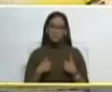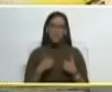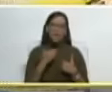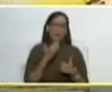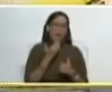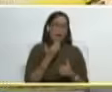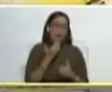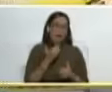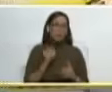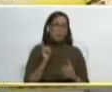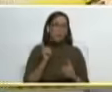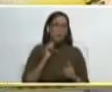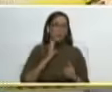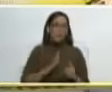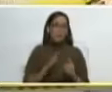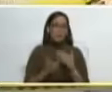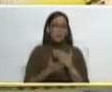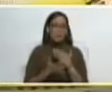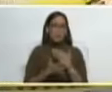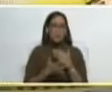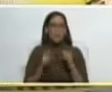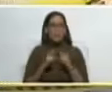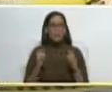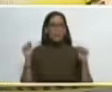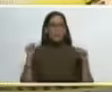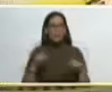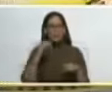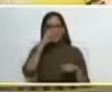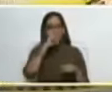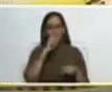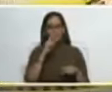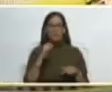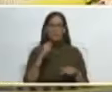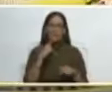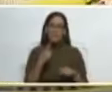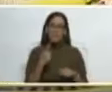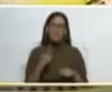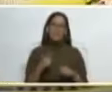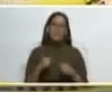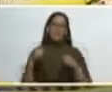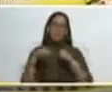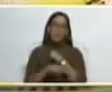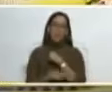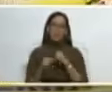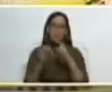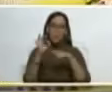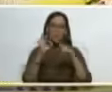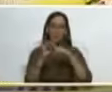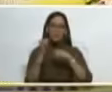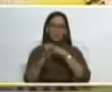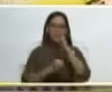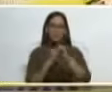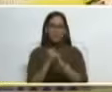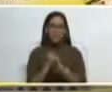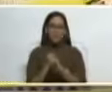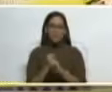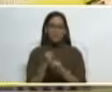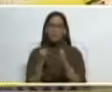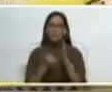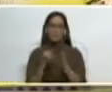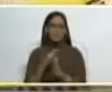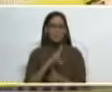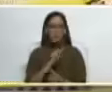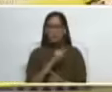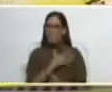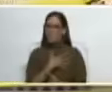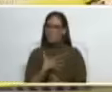Algo debe estar ahí los técnicos, pero este año dice el Fondo Monetario Internacional, que es una institución que